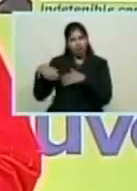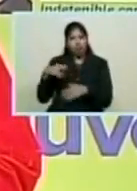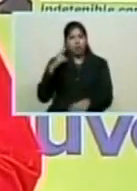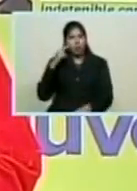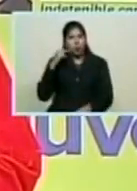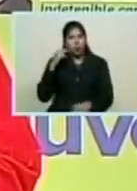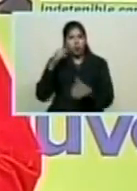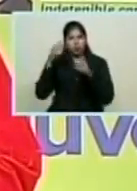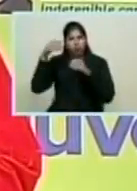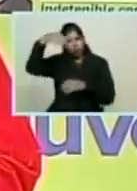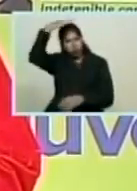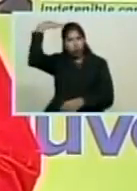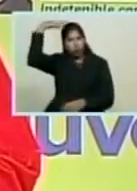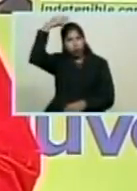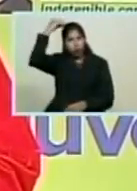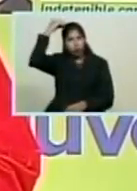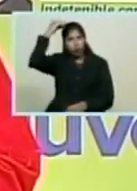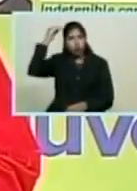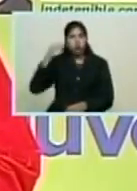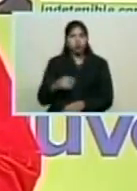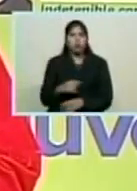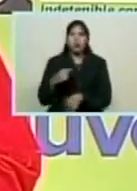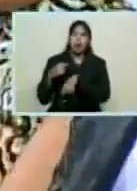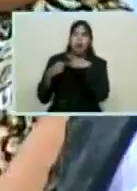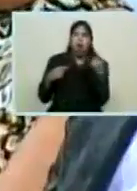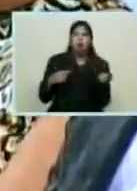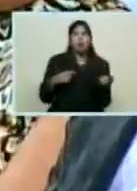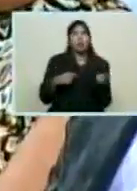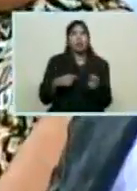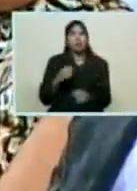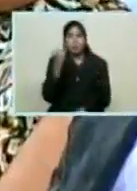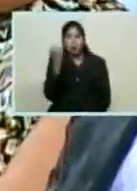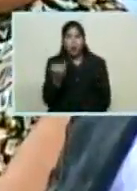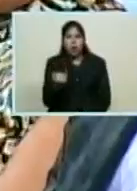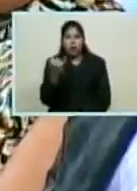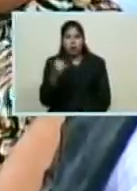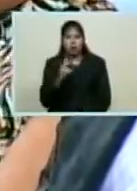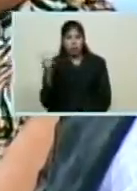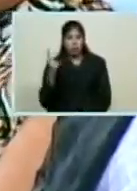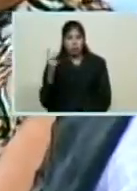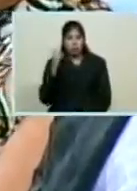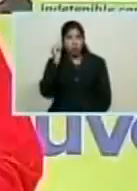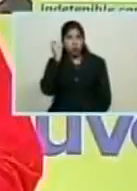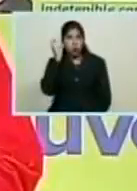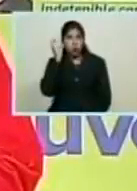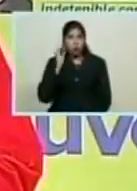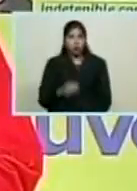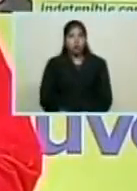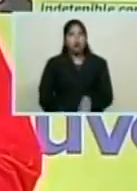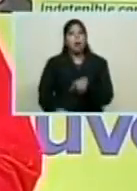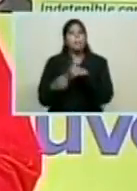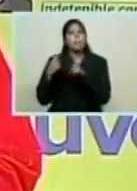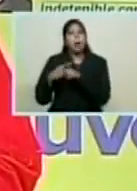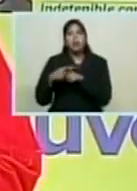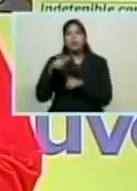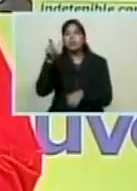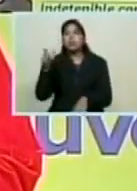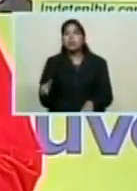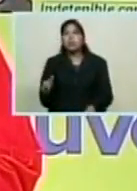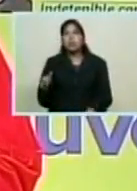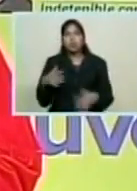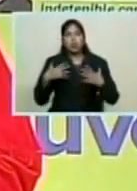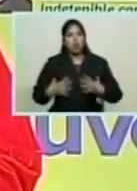compañera profesora Claudimar Puerta, Claudimar, y compañera